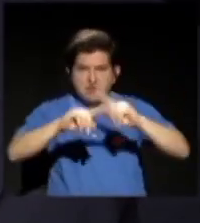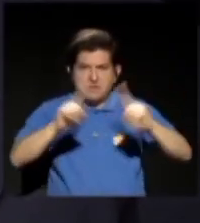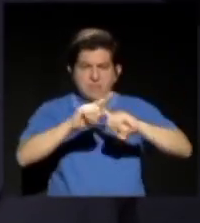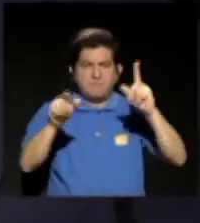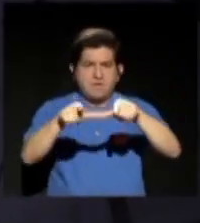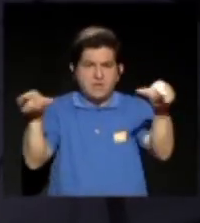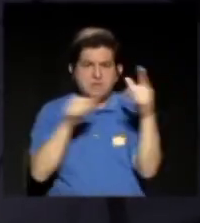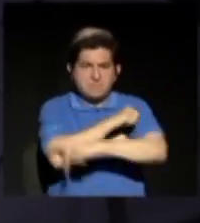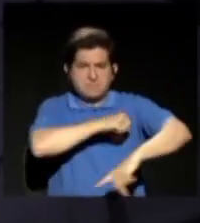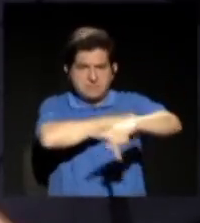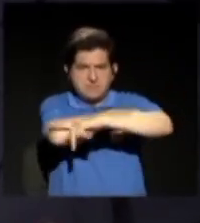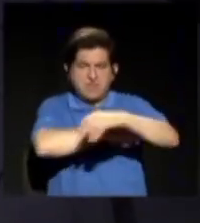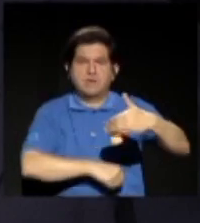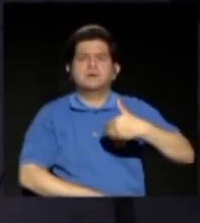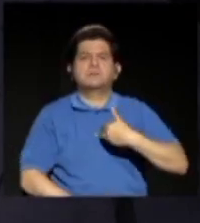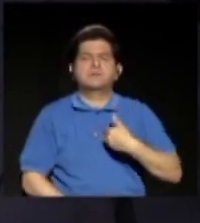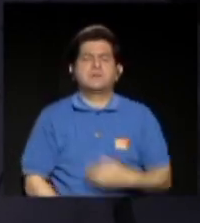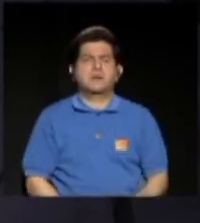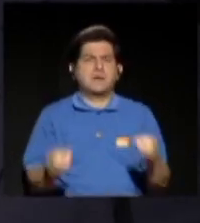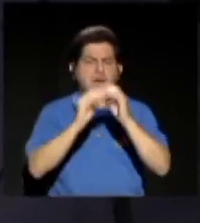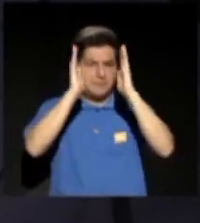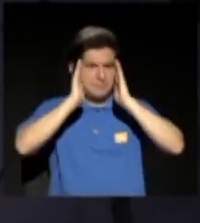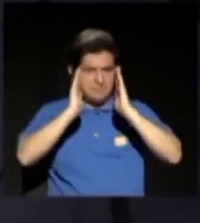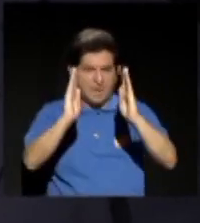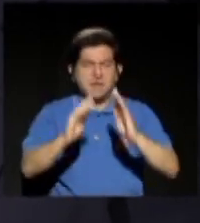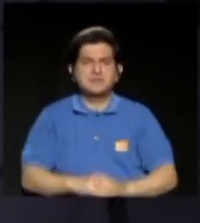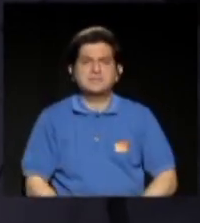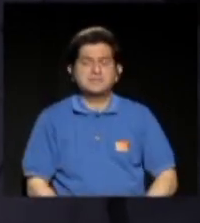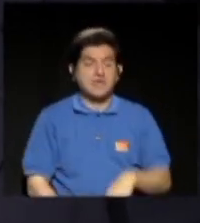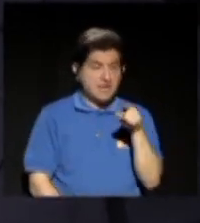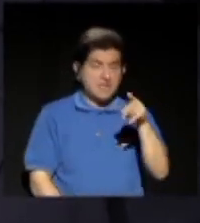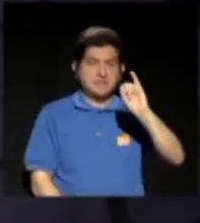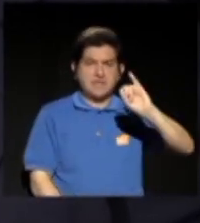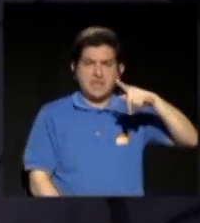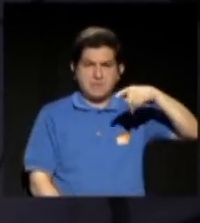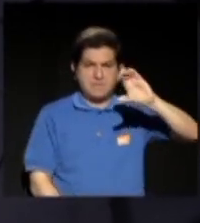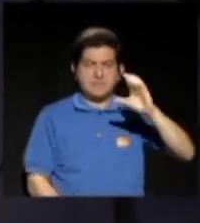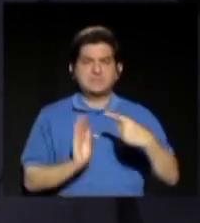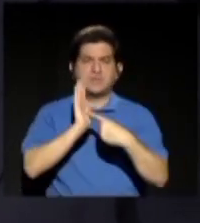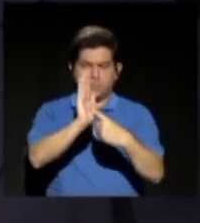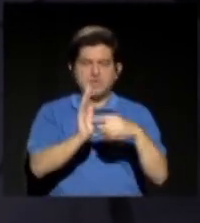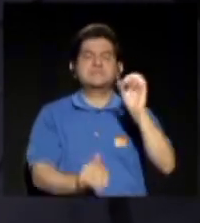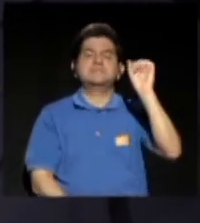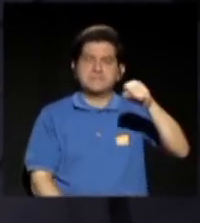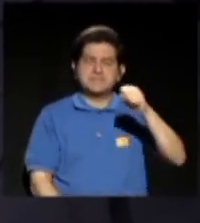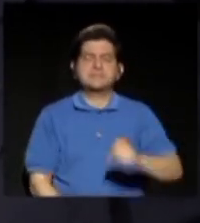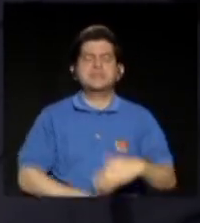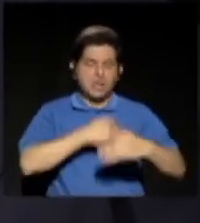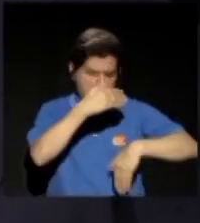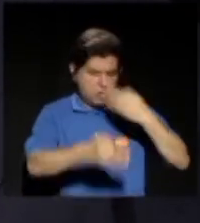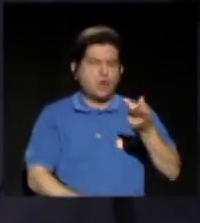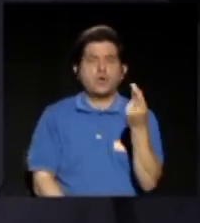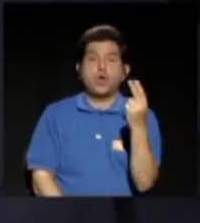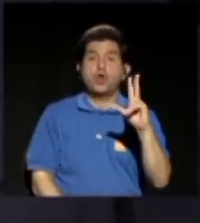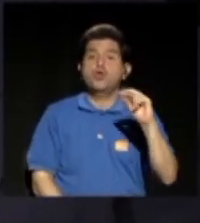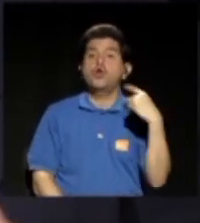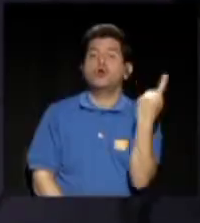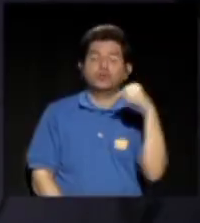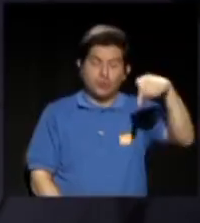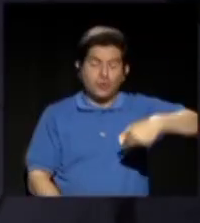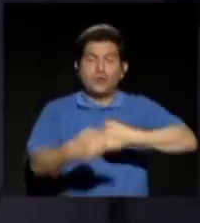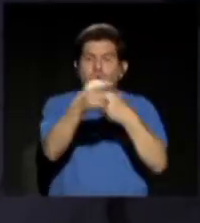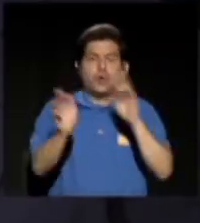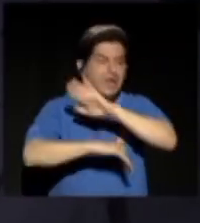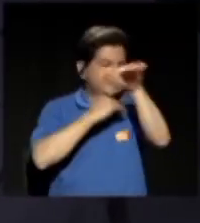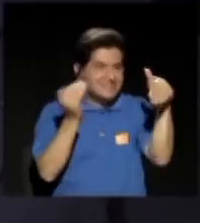del país para tener una mayor cobertura y que el índice refleje más el comportamiento de los precios, no solo en esta región, sino